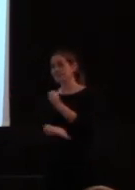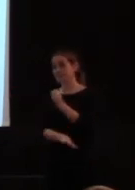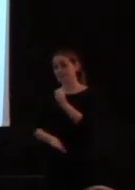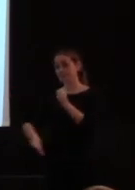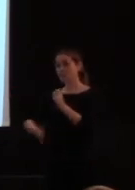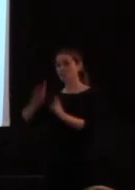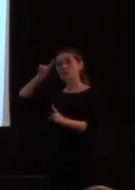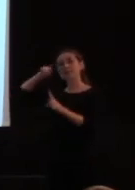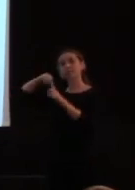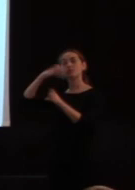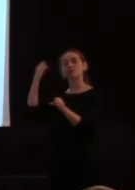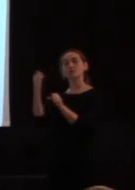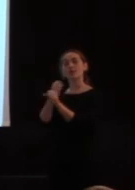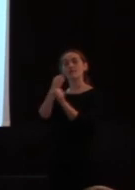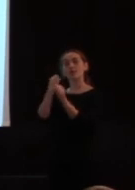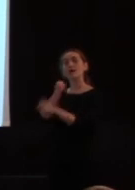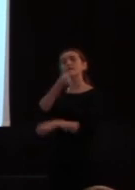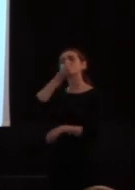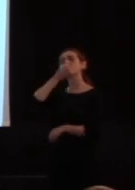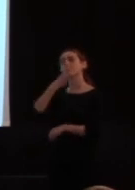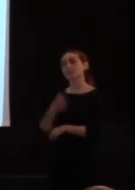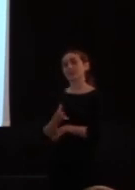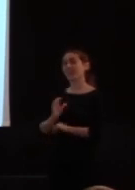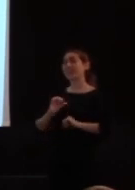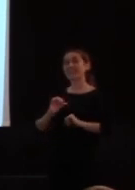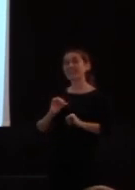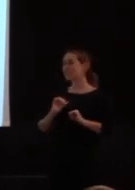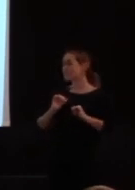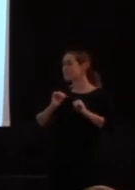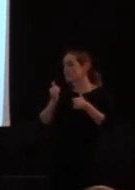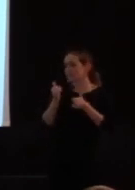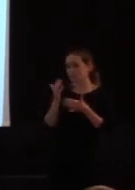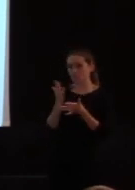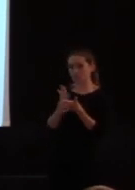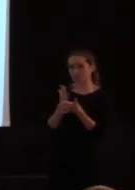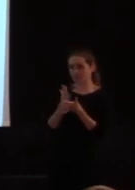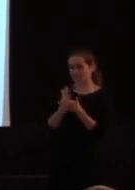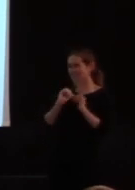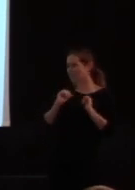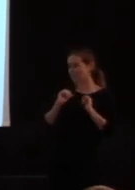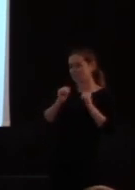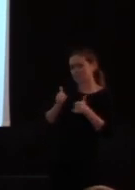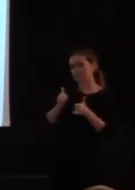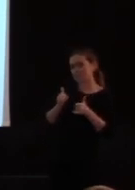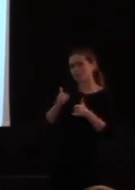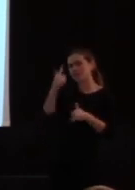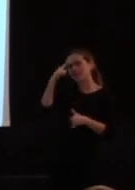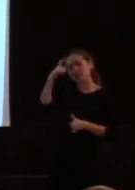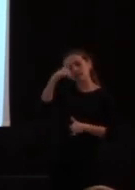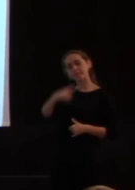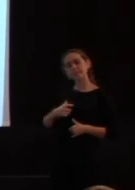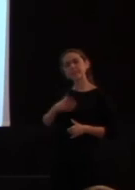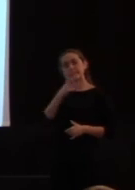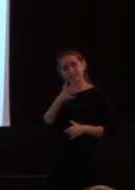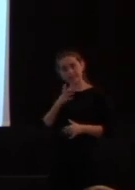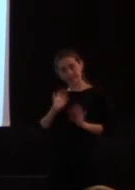trabajar bien. Esto marcarlo desde el comienzo del curso, que vean que la cosa va en serio. Voy a poner otro